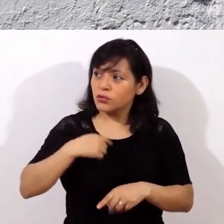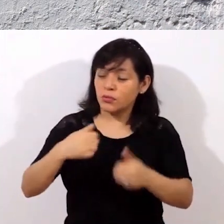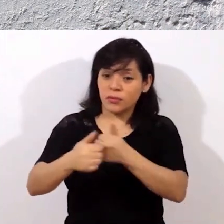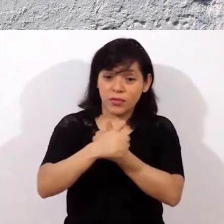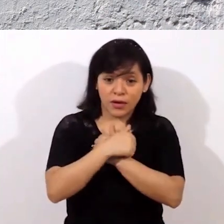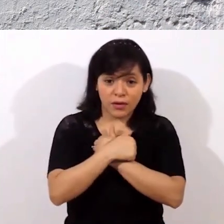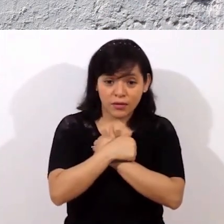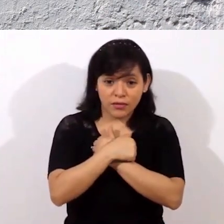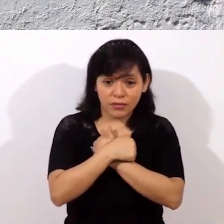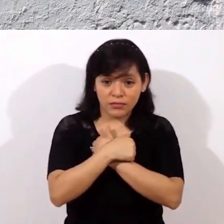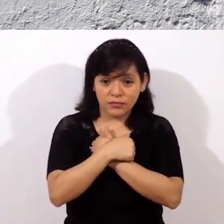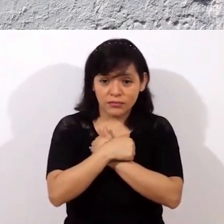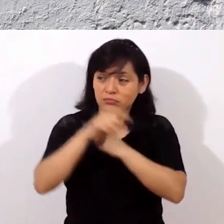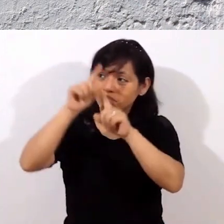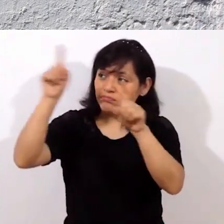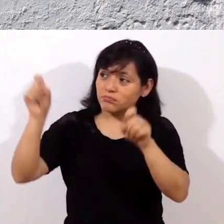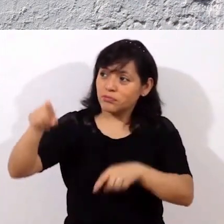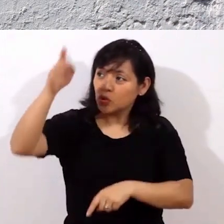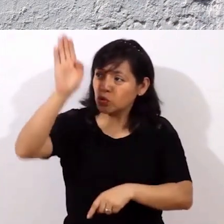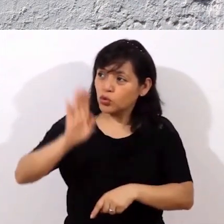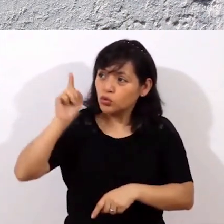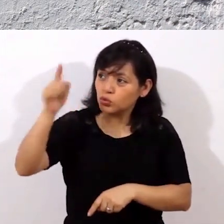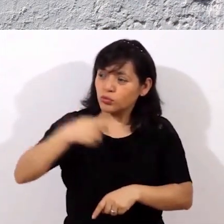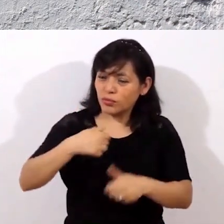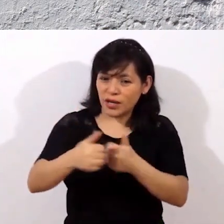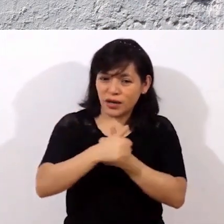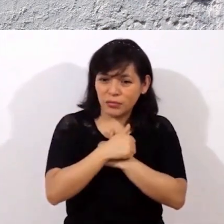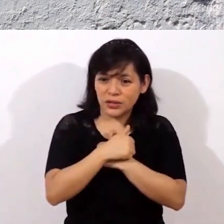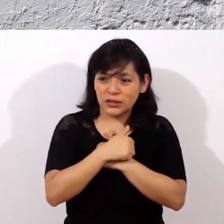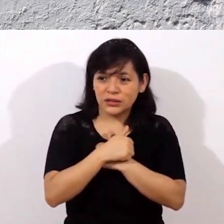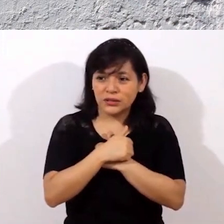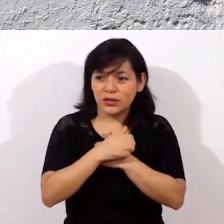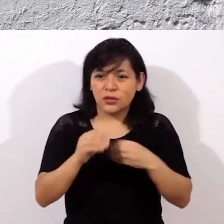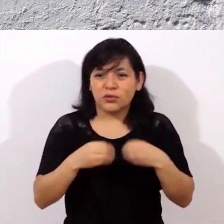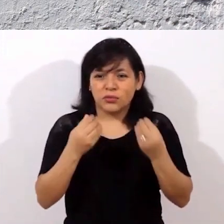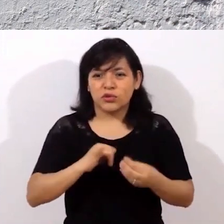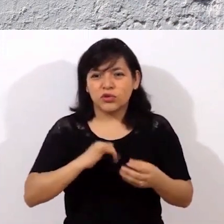amas? A pesar de que yo hice esto y lo otro.